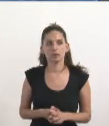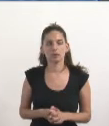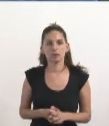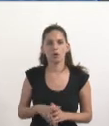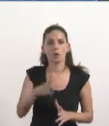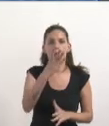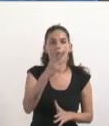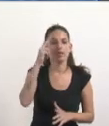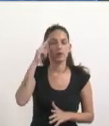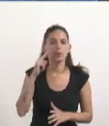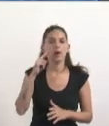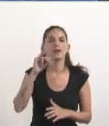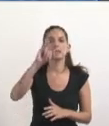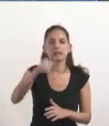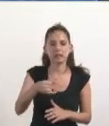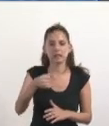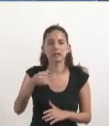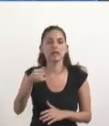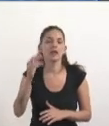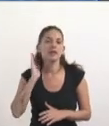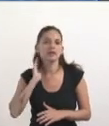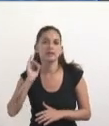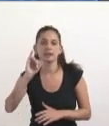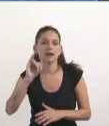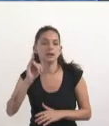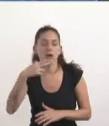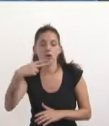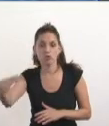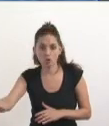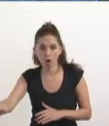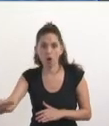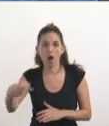con 49 votos afirmativos 16 negativos o la abstención